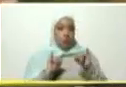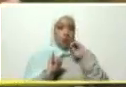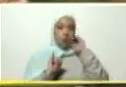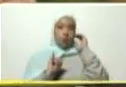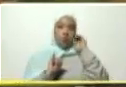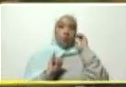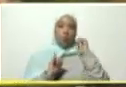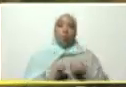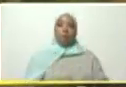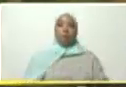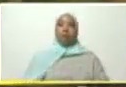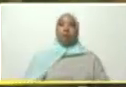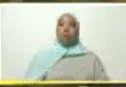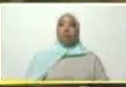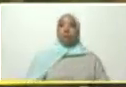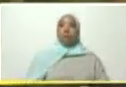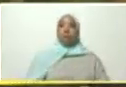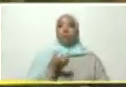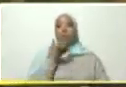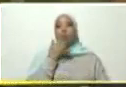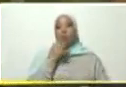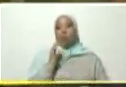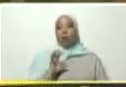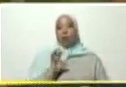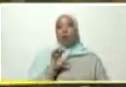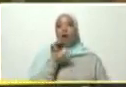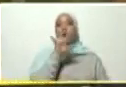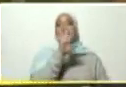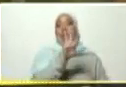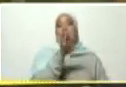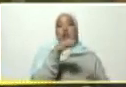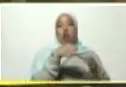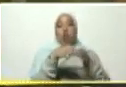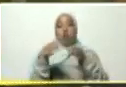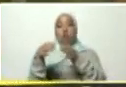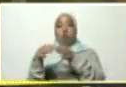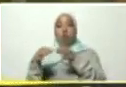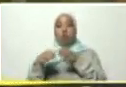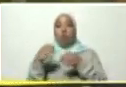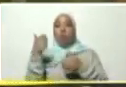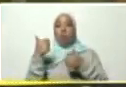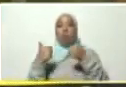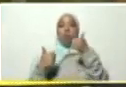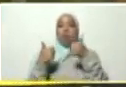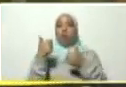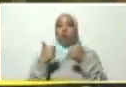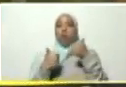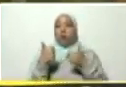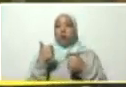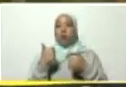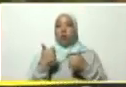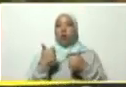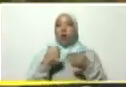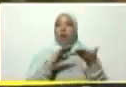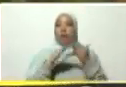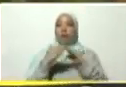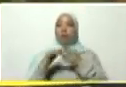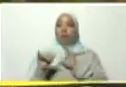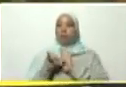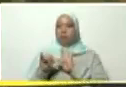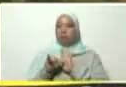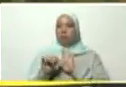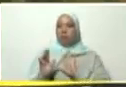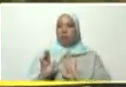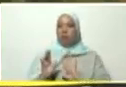estado postulado en en 5v Che nada más su nombre también va a ser considerado no no estamos excluyendo a nadie